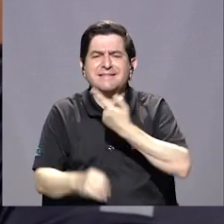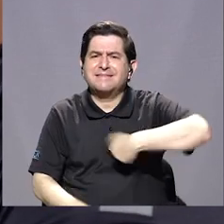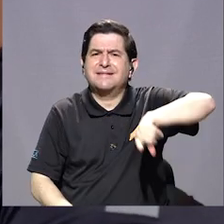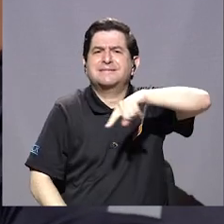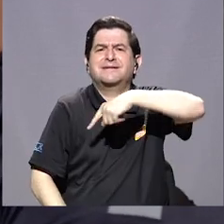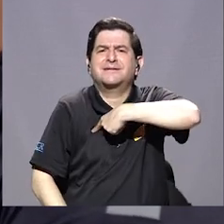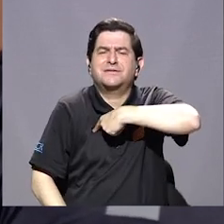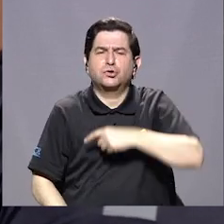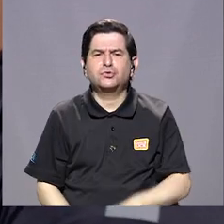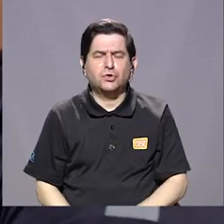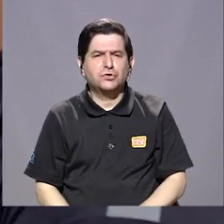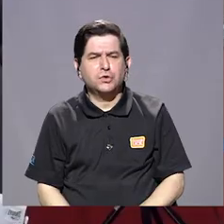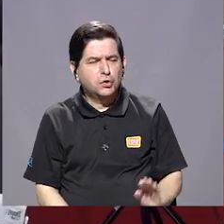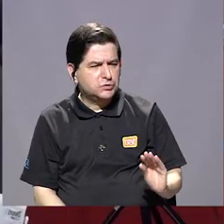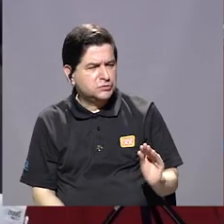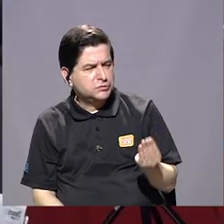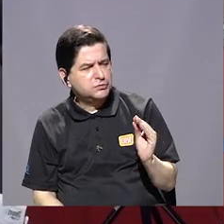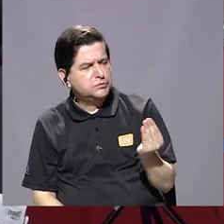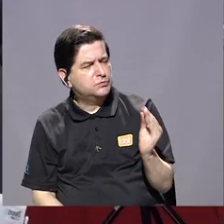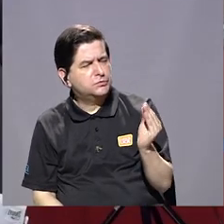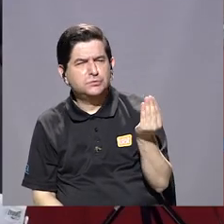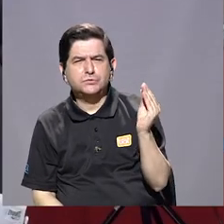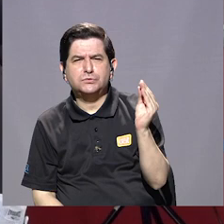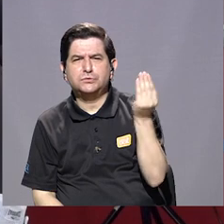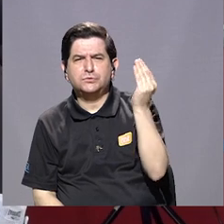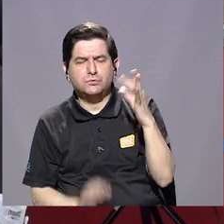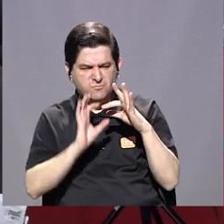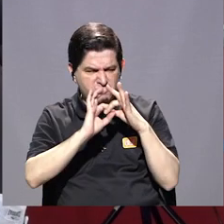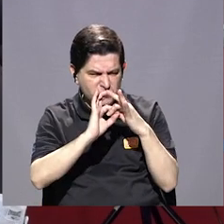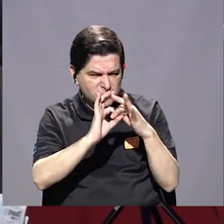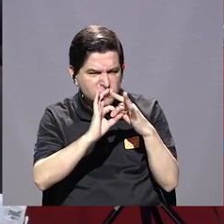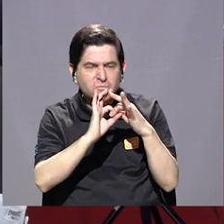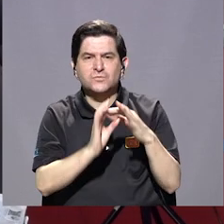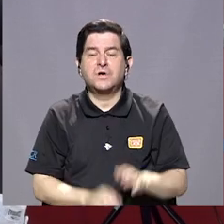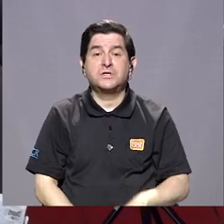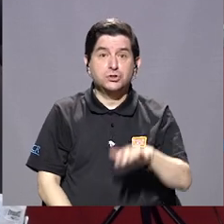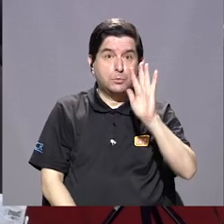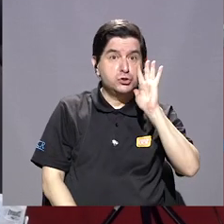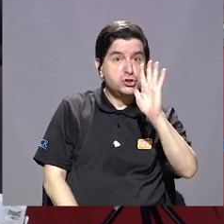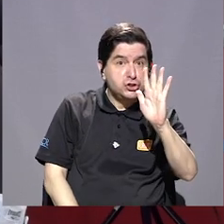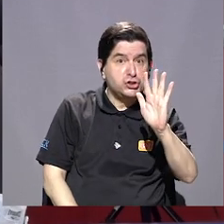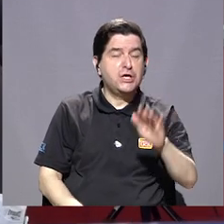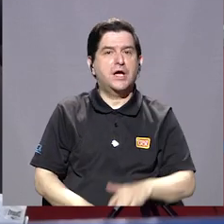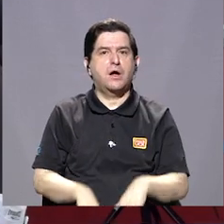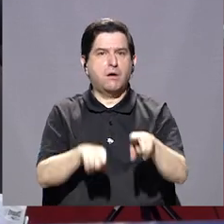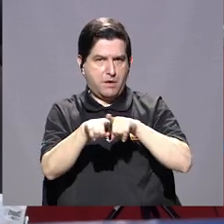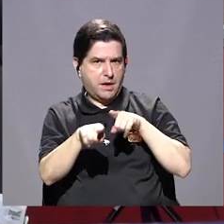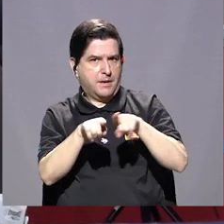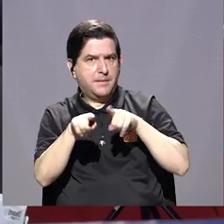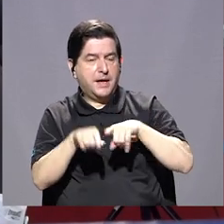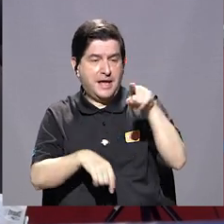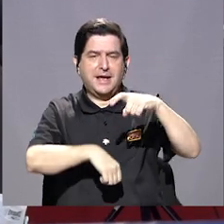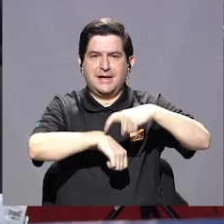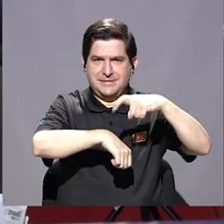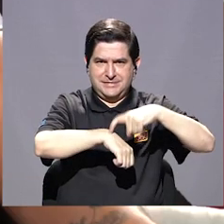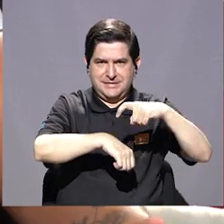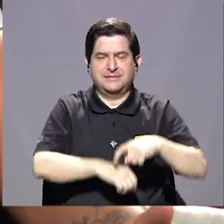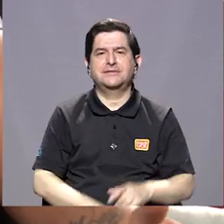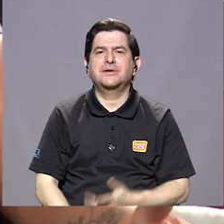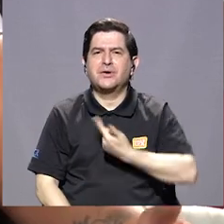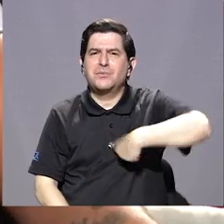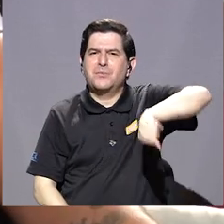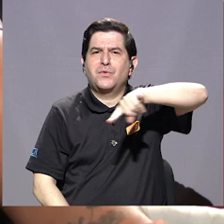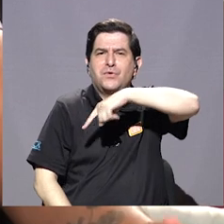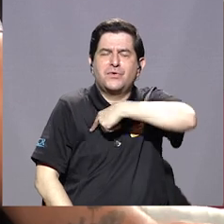nosotros creciéramos muy unidos. Digamos, somos 5 hermanos, pero en ese tiempo que vivimos,